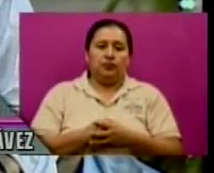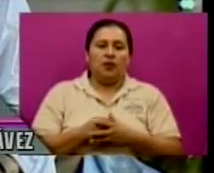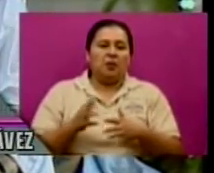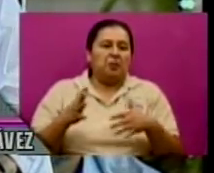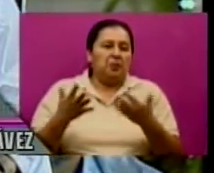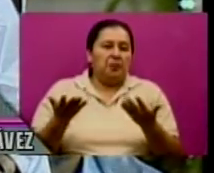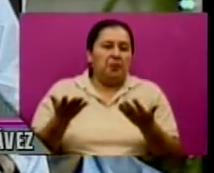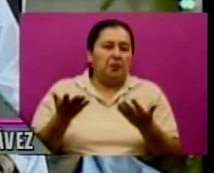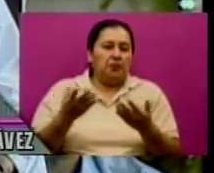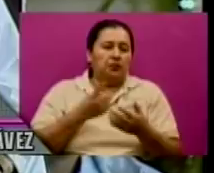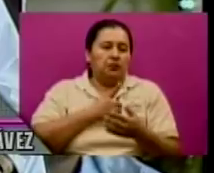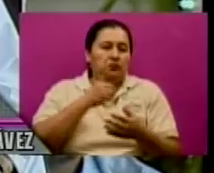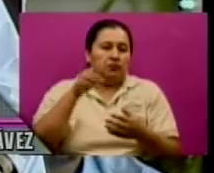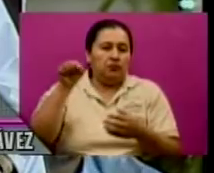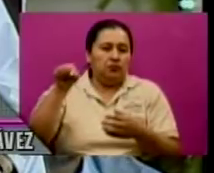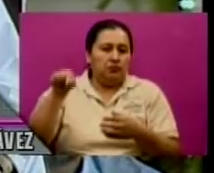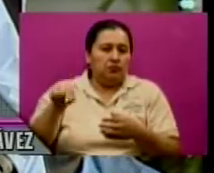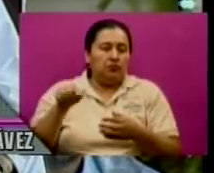para